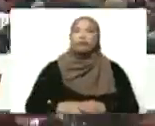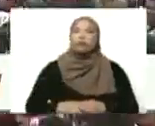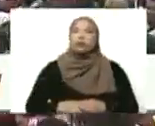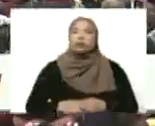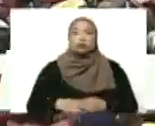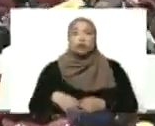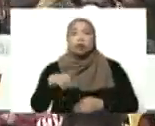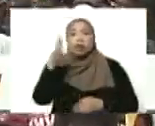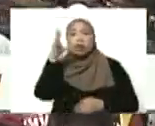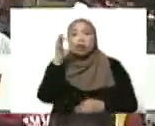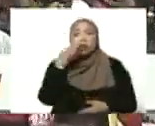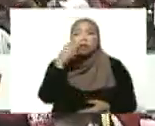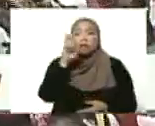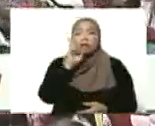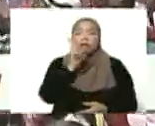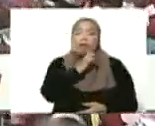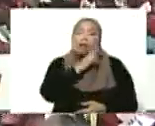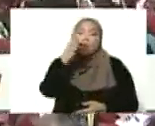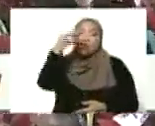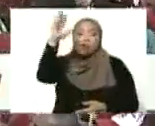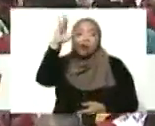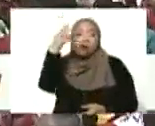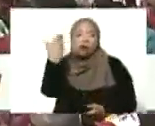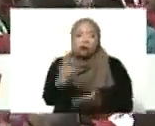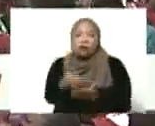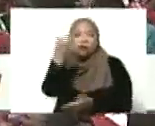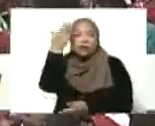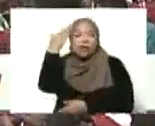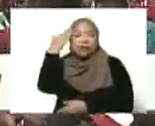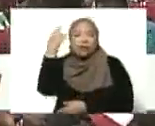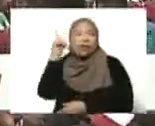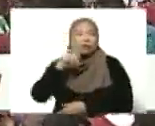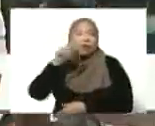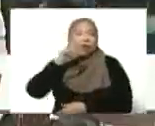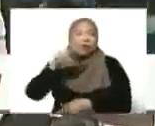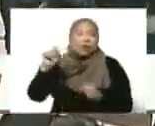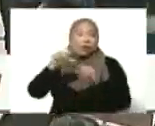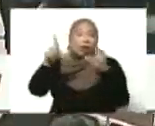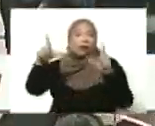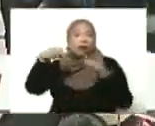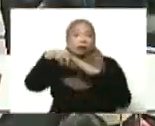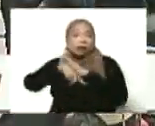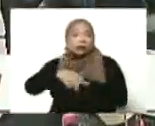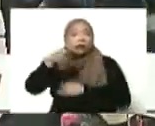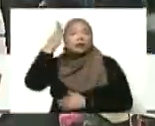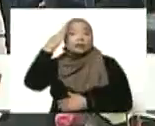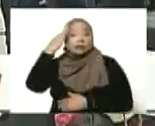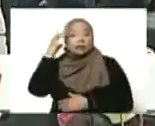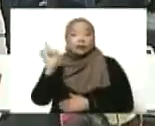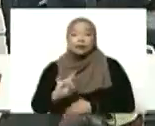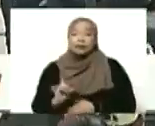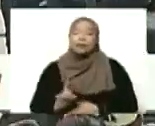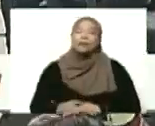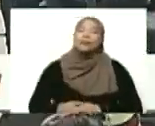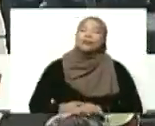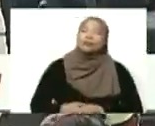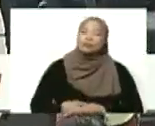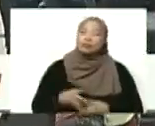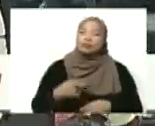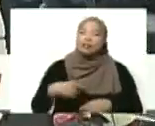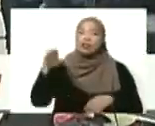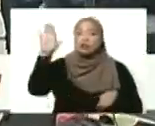madre, no, no, no. Y uno sabe que ya está diciendo una mentira grandota, ¿va? Es juramentarse de